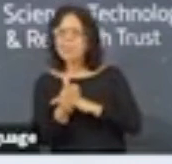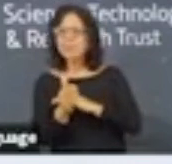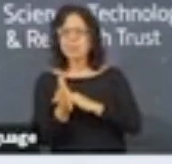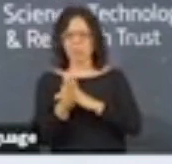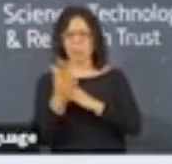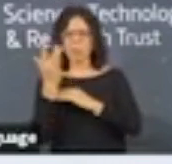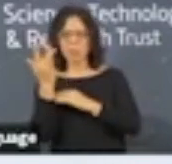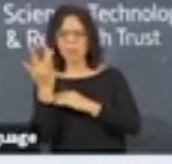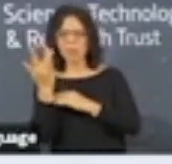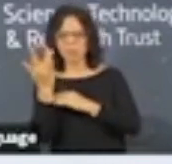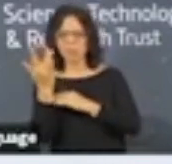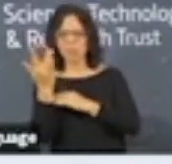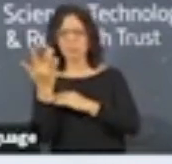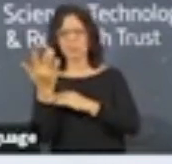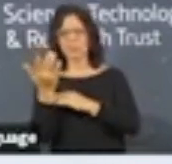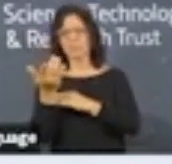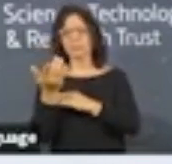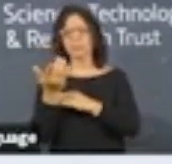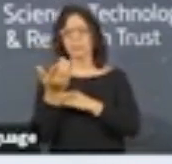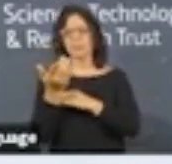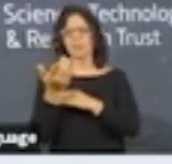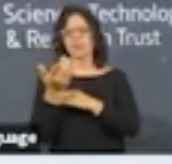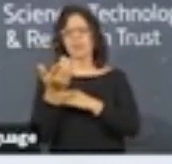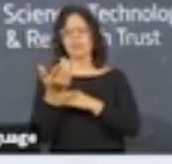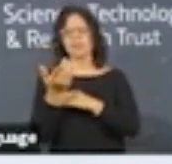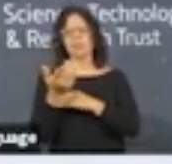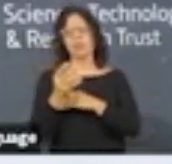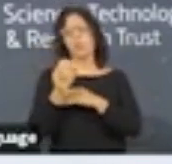que no pica que mostramos anteriormente.